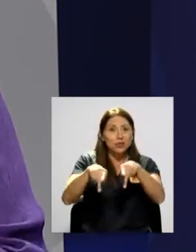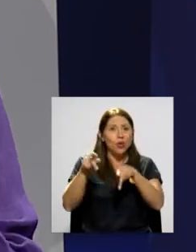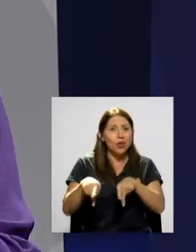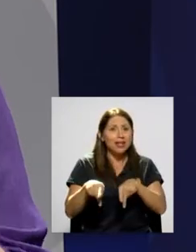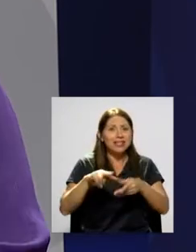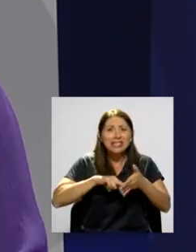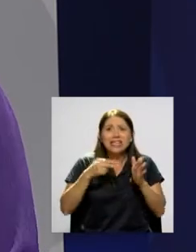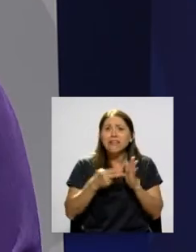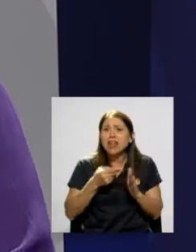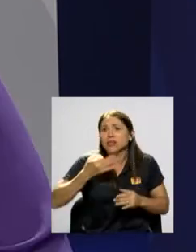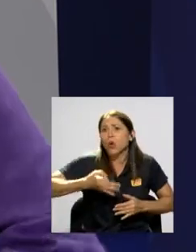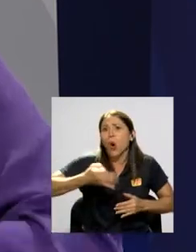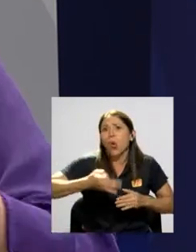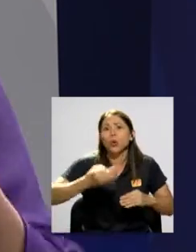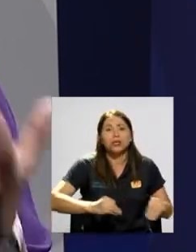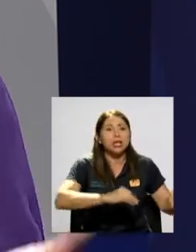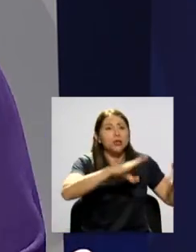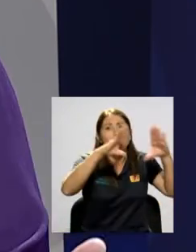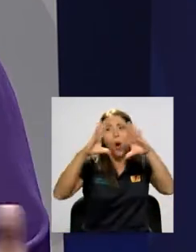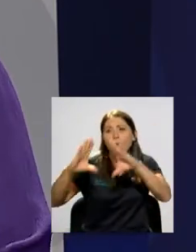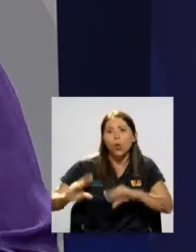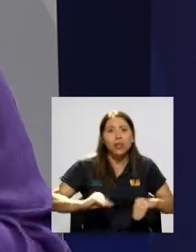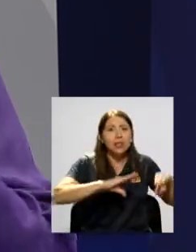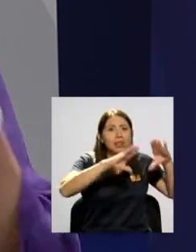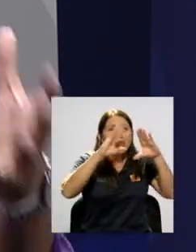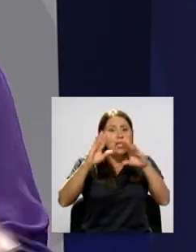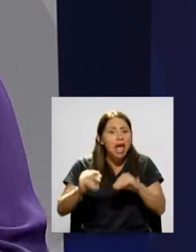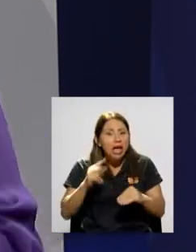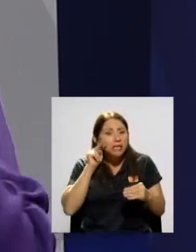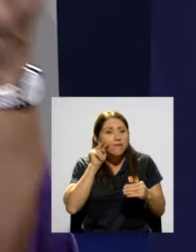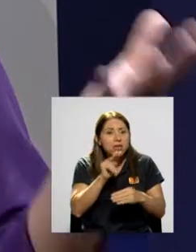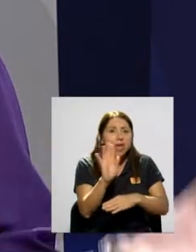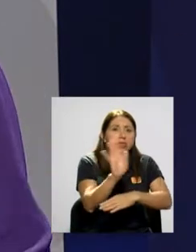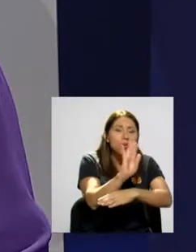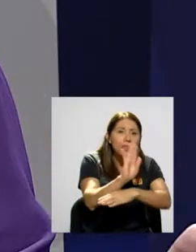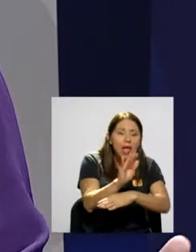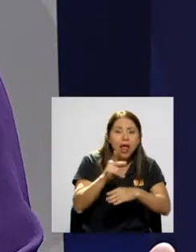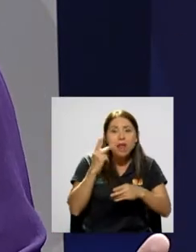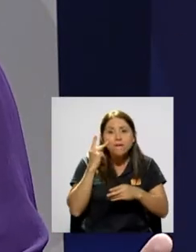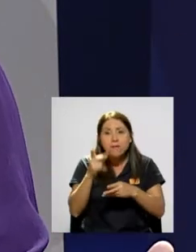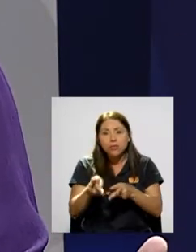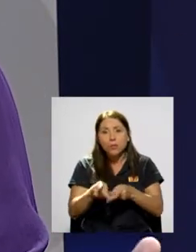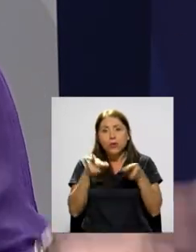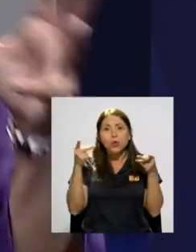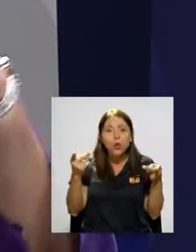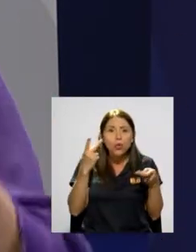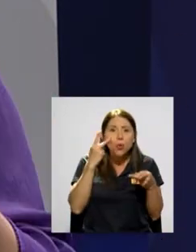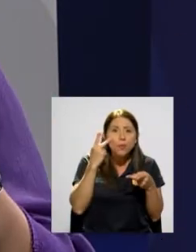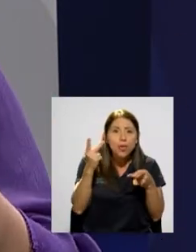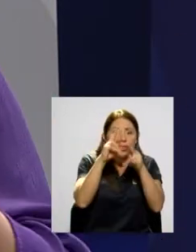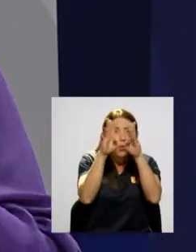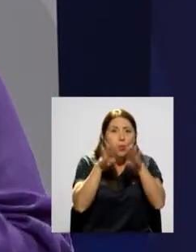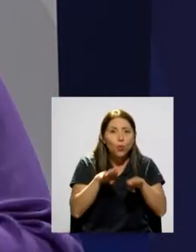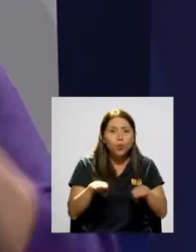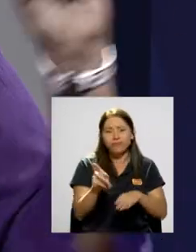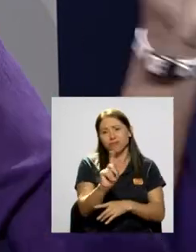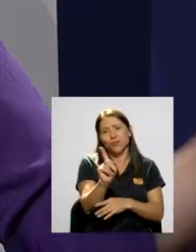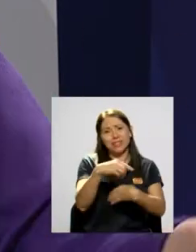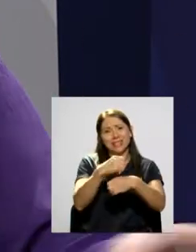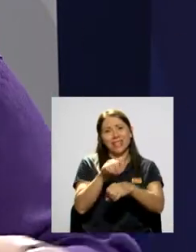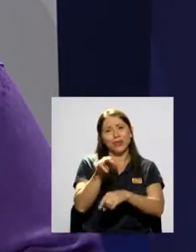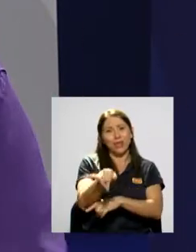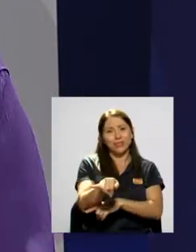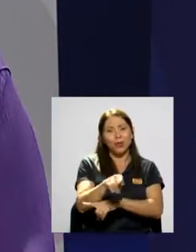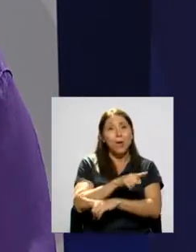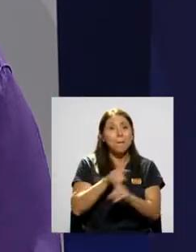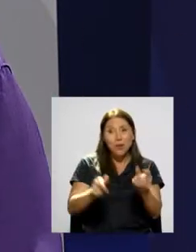programas, leyendo los planes de gobierno, yendo a reuniones. Esto no es parte de la cultura mayoritaria, pero sí lo es los blogs de moda,